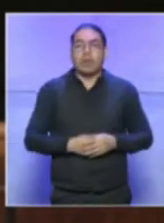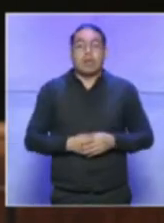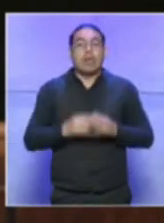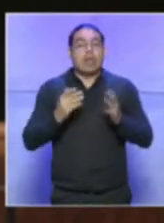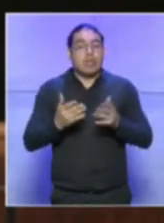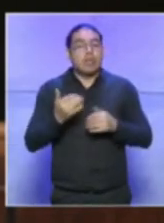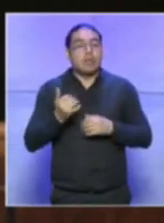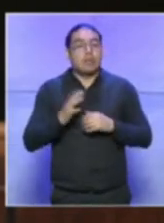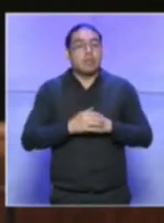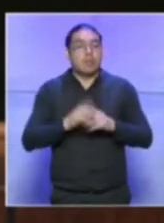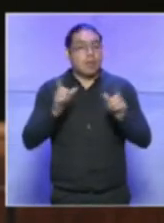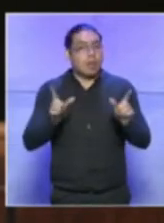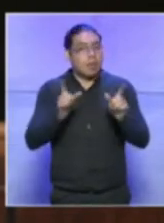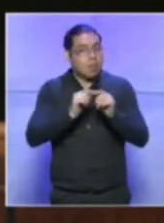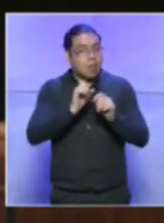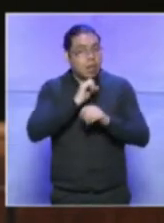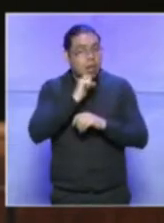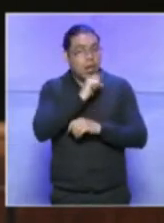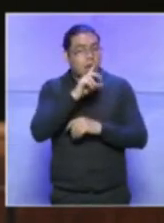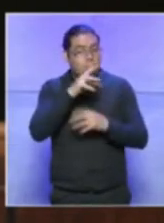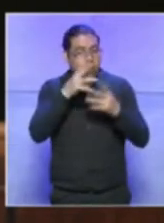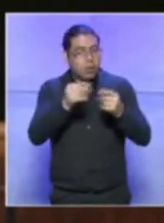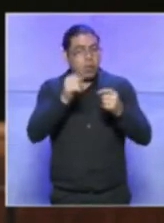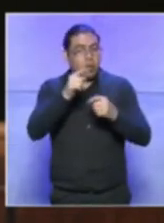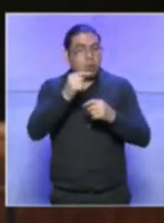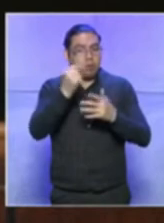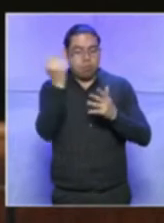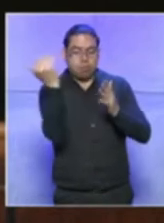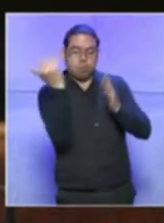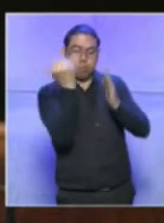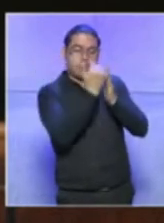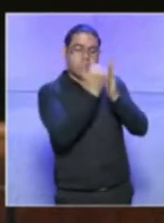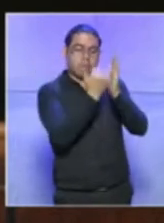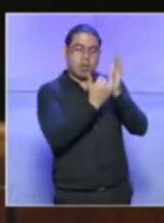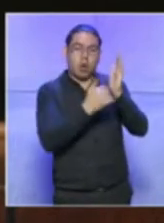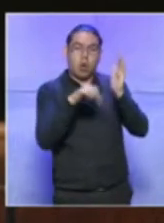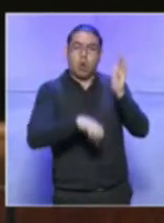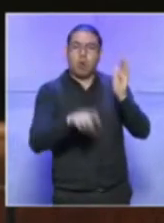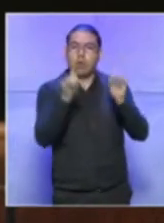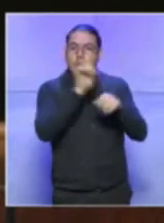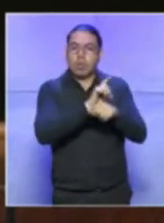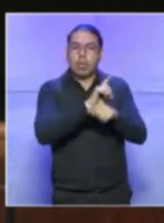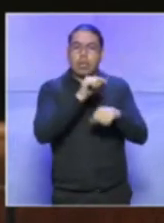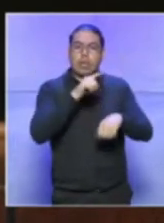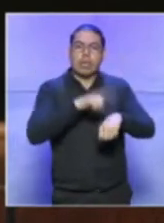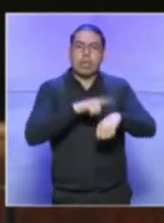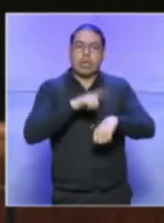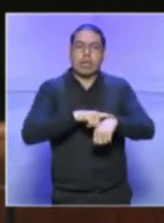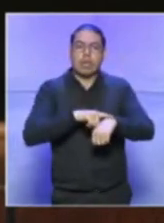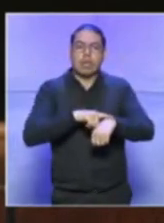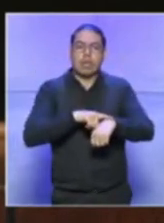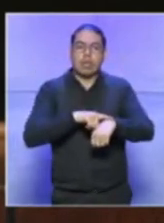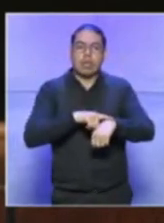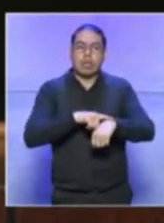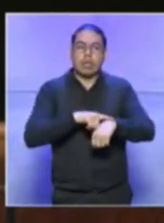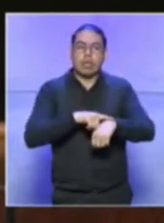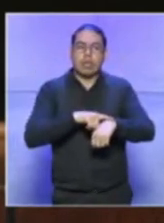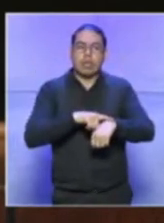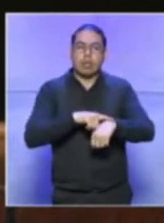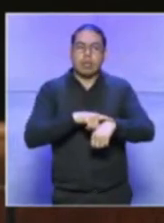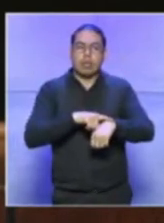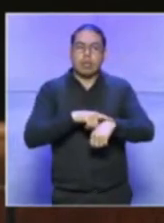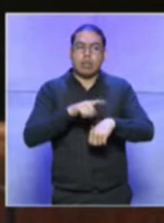haberse resuelto los asuntos del orden del día y siendo las